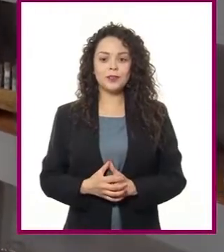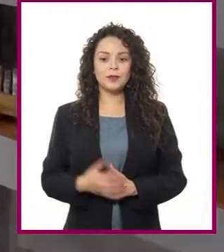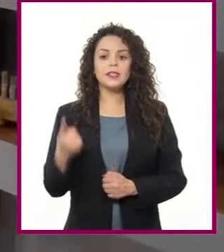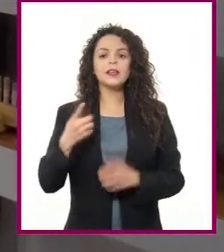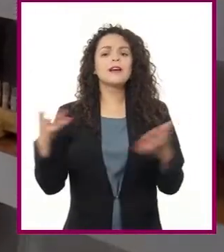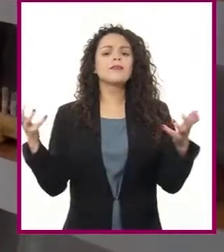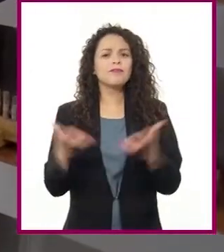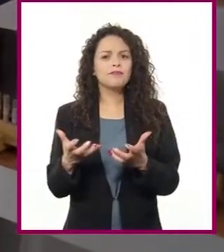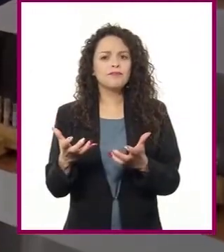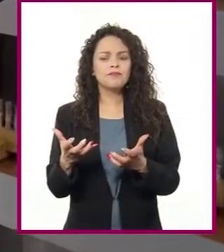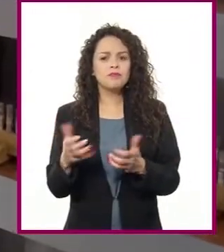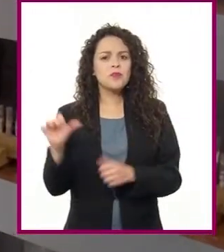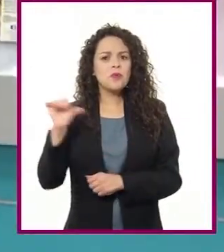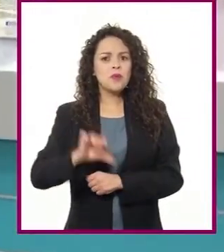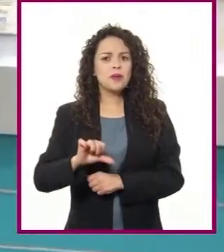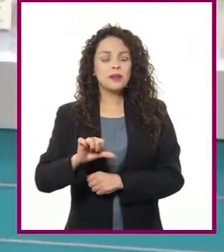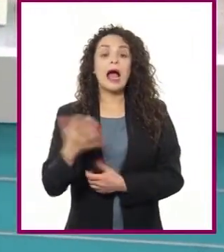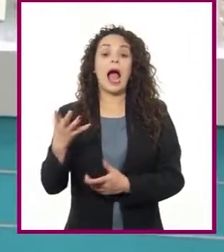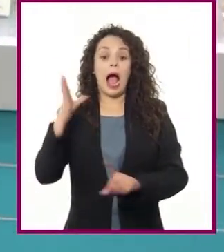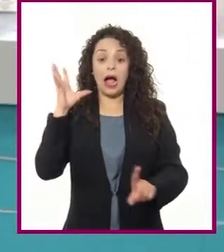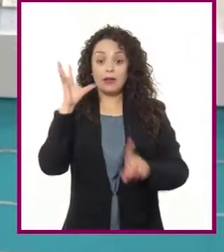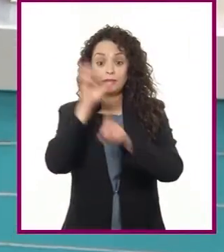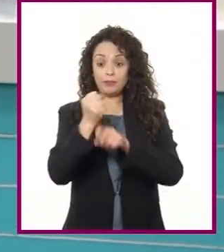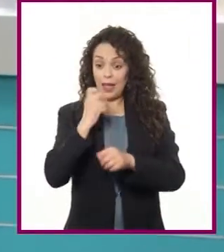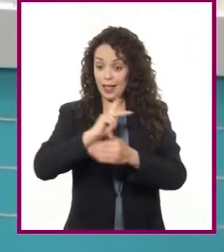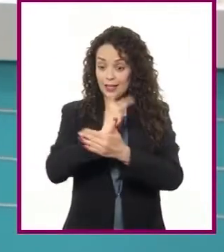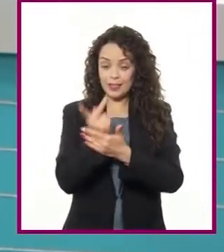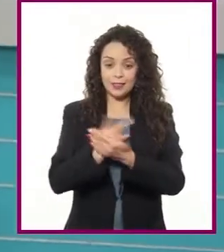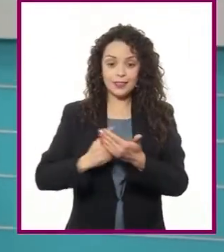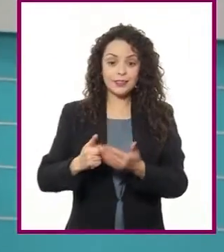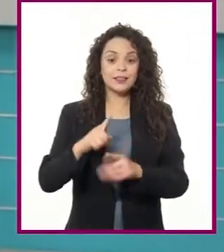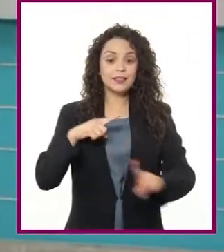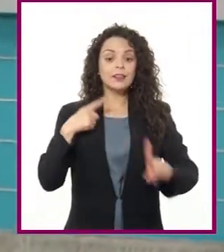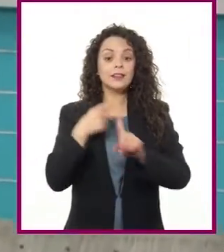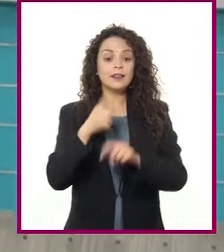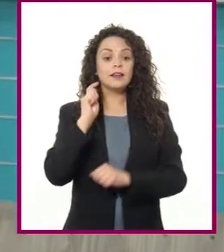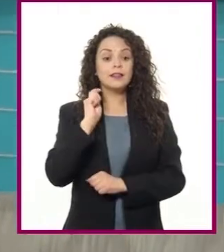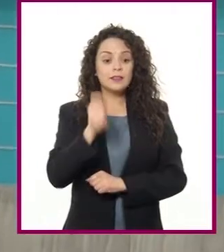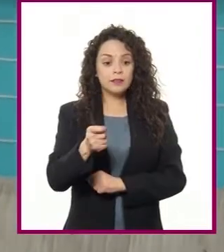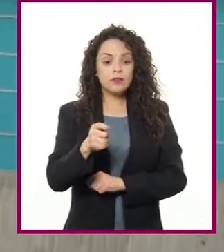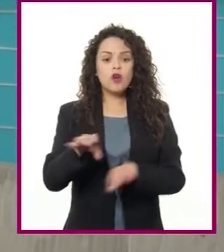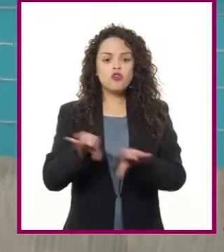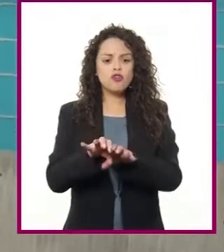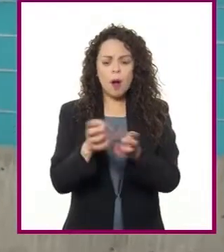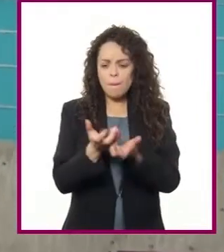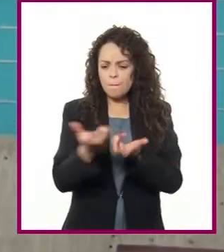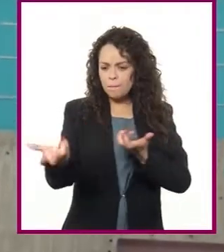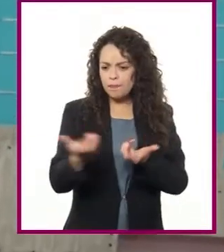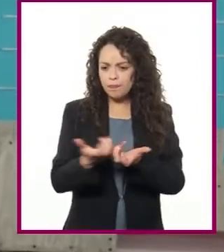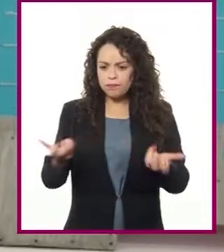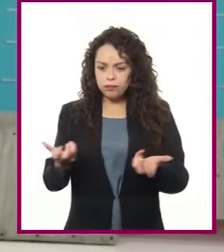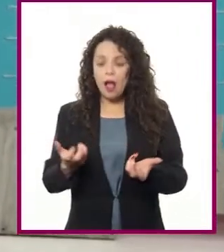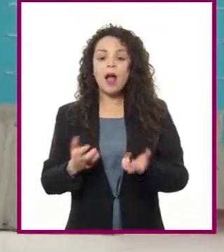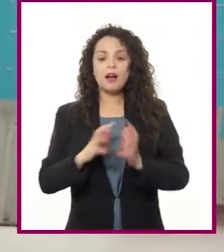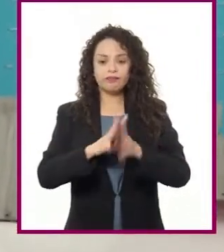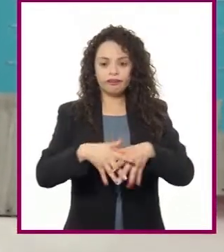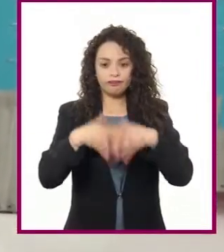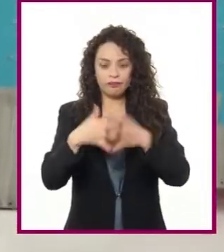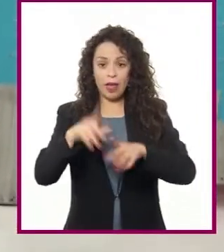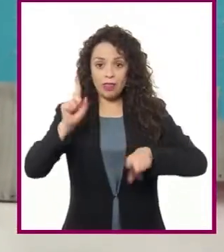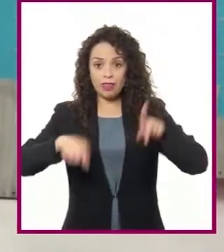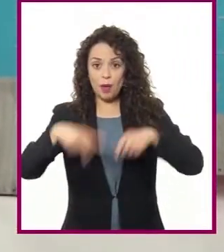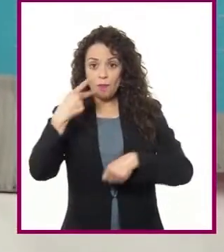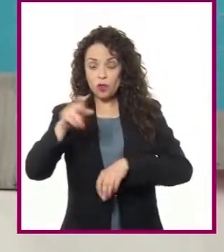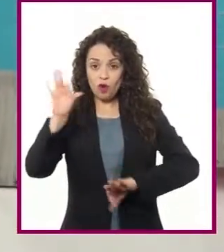sesión? El propósito de esta sesión es deducir métodos de separación de mezclas con base a las propiedades físicas de